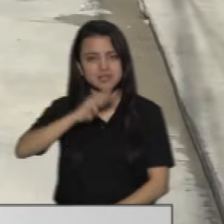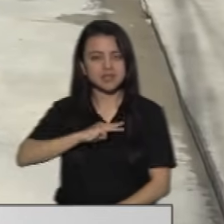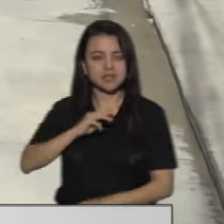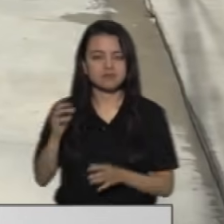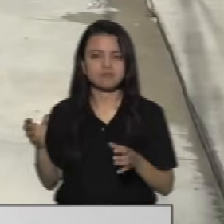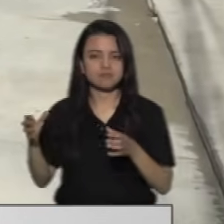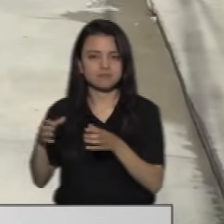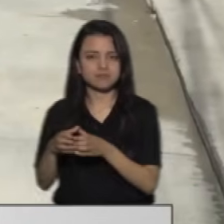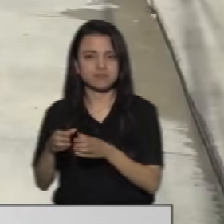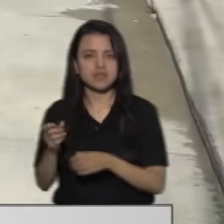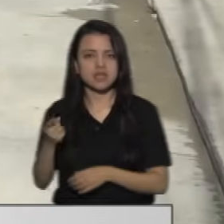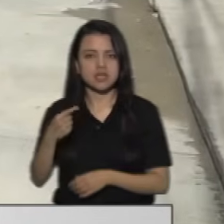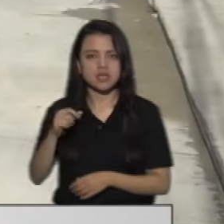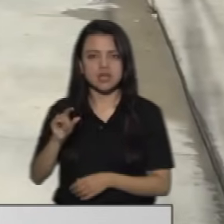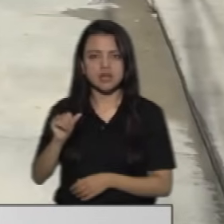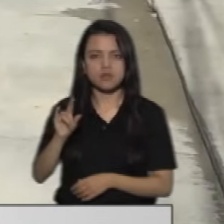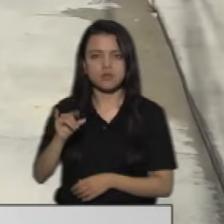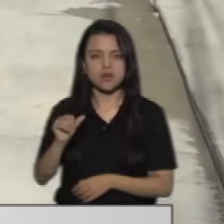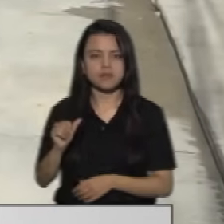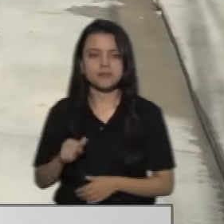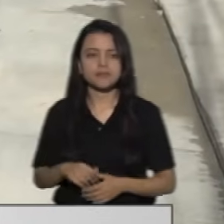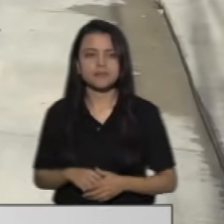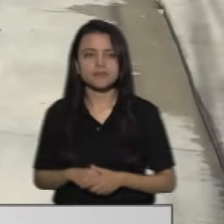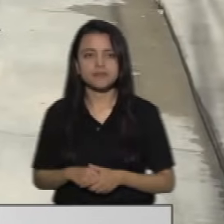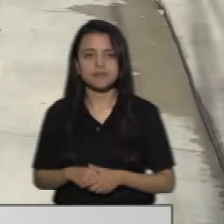Policía Metropolitana de Barranquilla, son